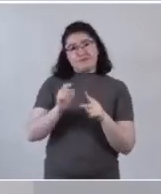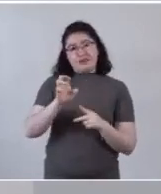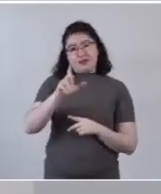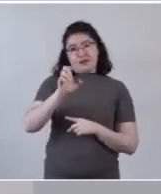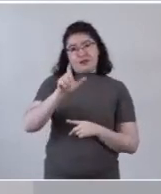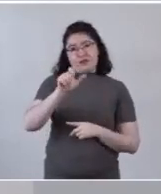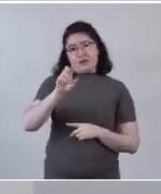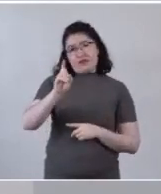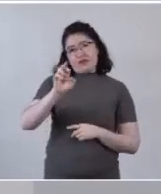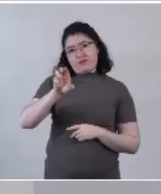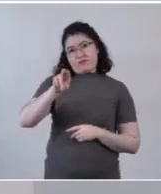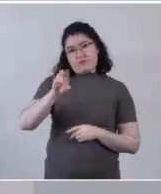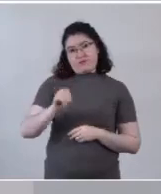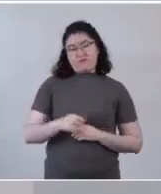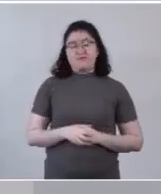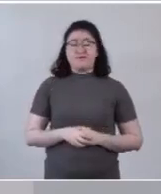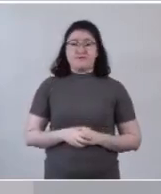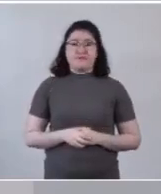Adorno, de Ruido en la Red.